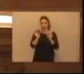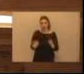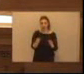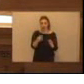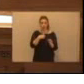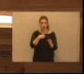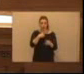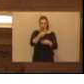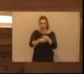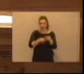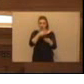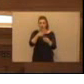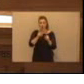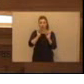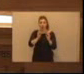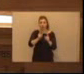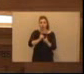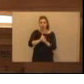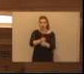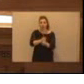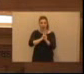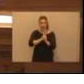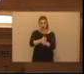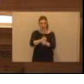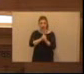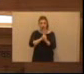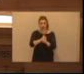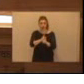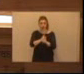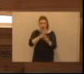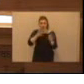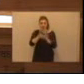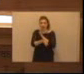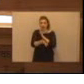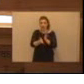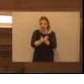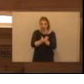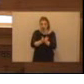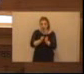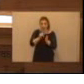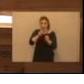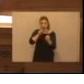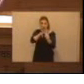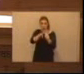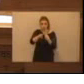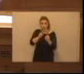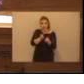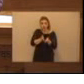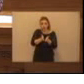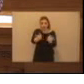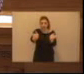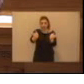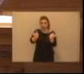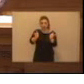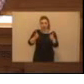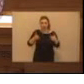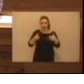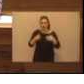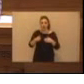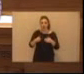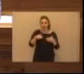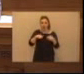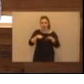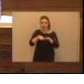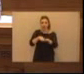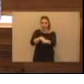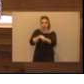con estos tráficos aturaríamos la autovía, la Y, y algo muchísimo más complicado, que es que supone